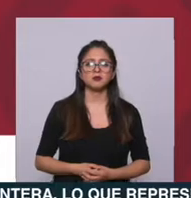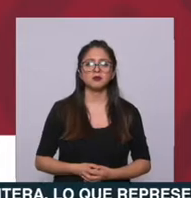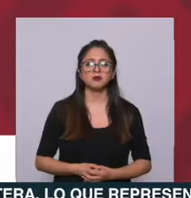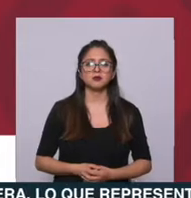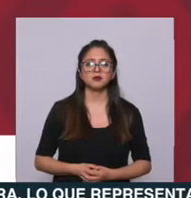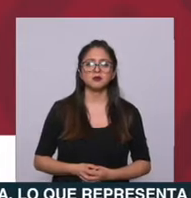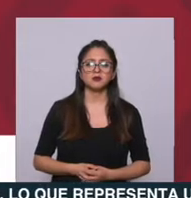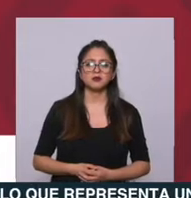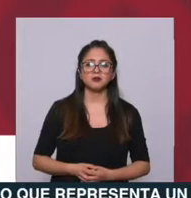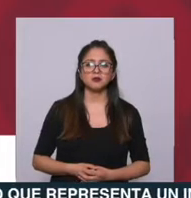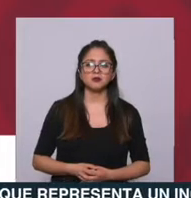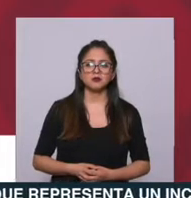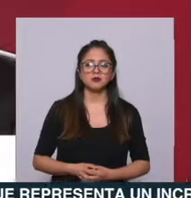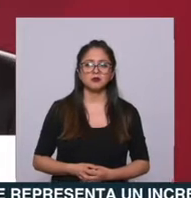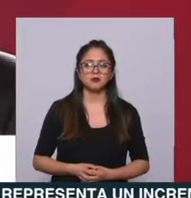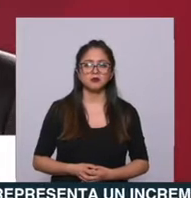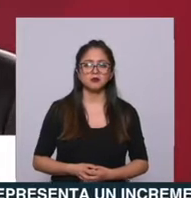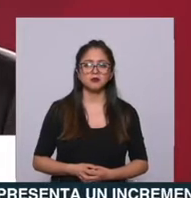a